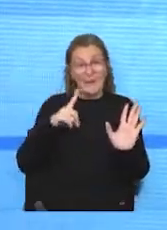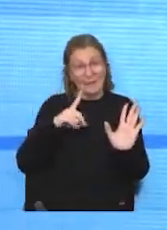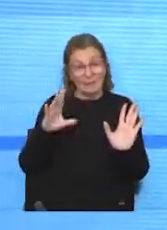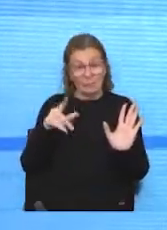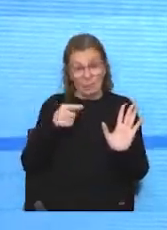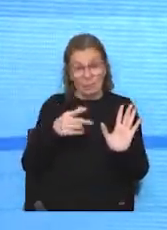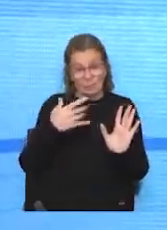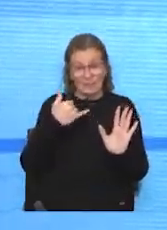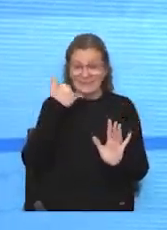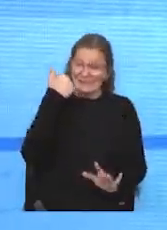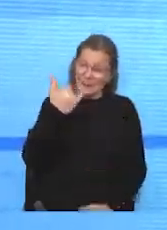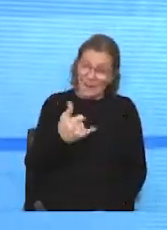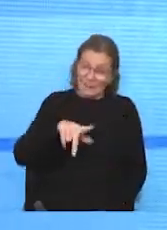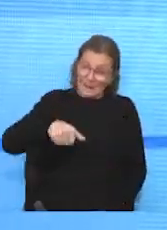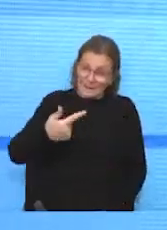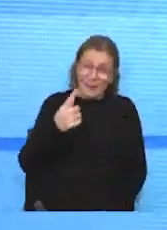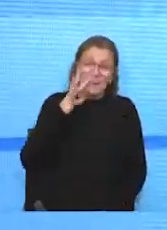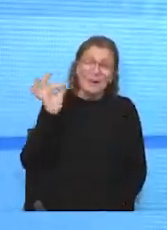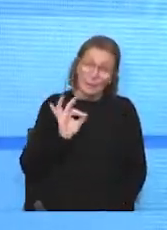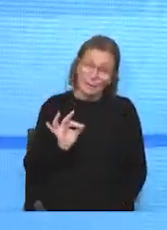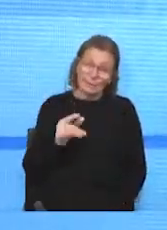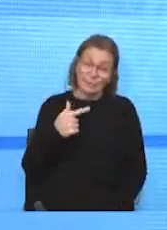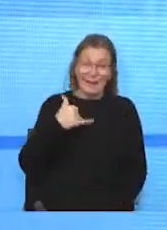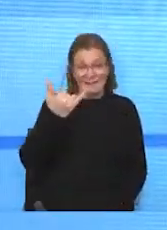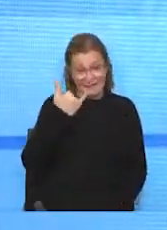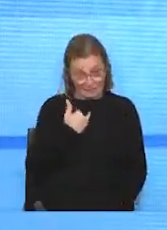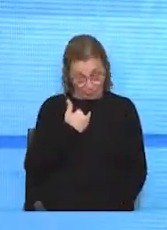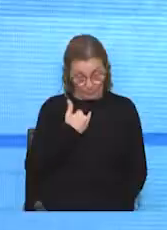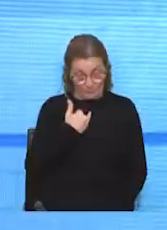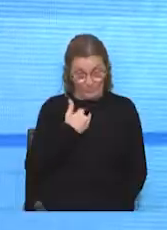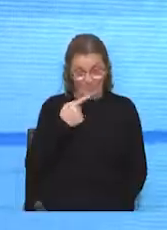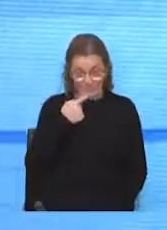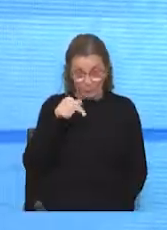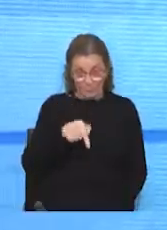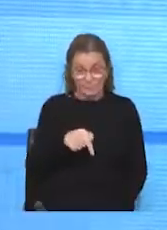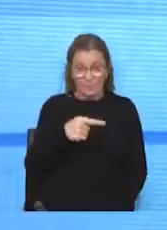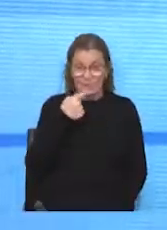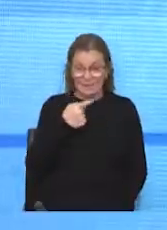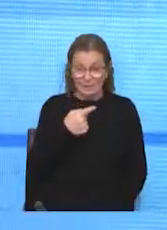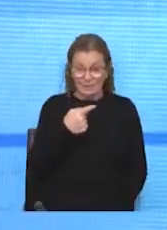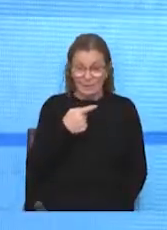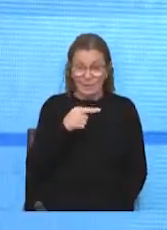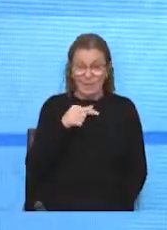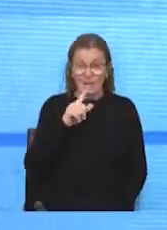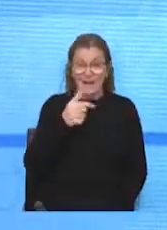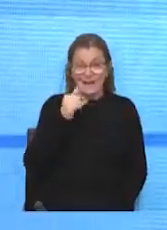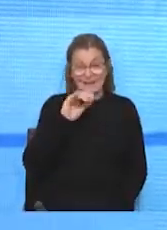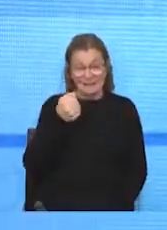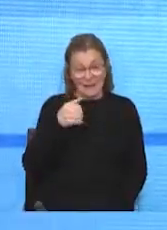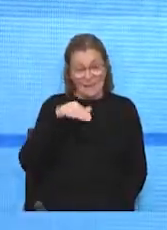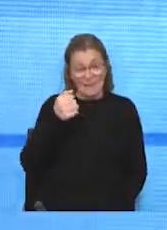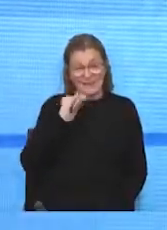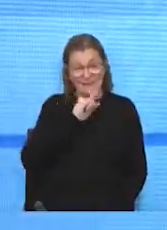que puedan llamar mañana a pedir disculpas y lo voy a estar atendiendo dicho esto como dijo Gabriel García Márquez cuando le